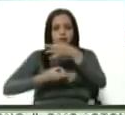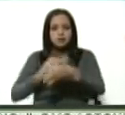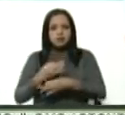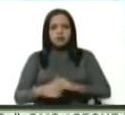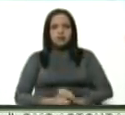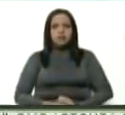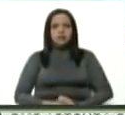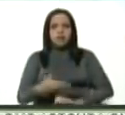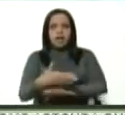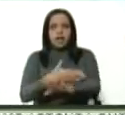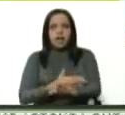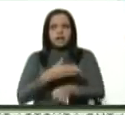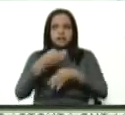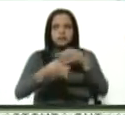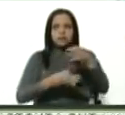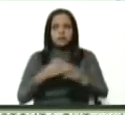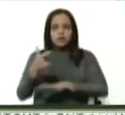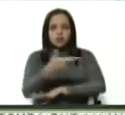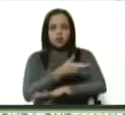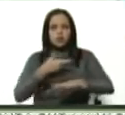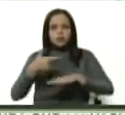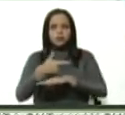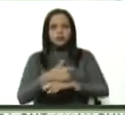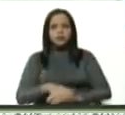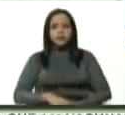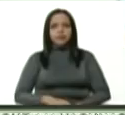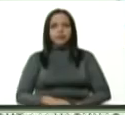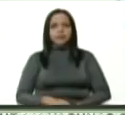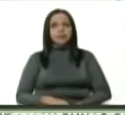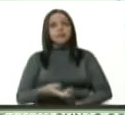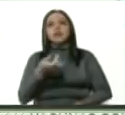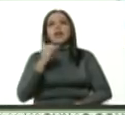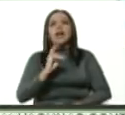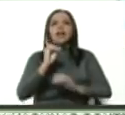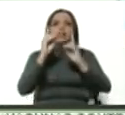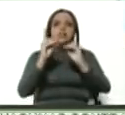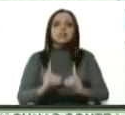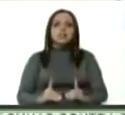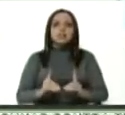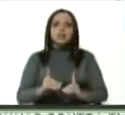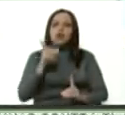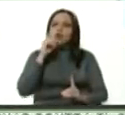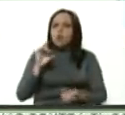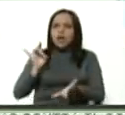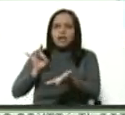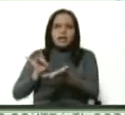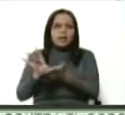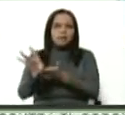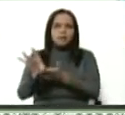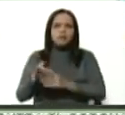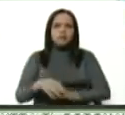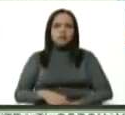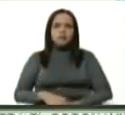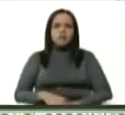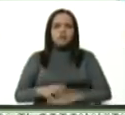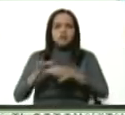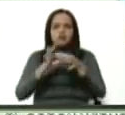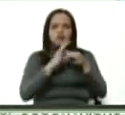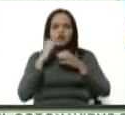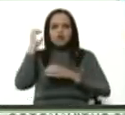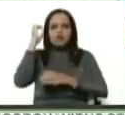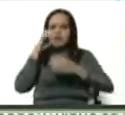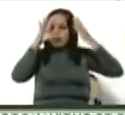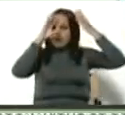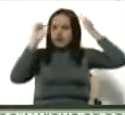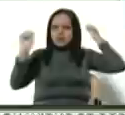usted lo explicaba, el gobierno de la República Bolivariana ha decidido dejar sin efecto la expulsión de esta embajadora de la Unión Europea. Le pregunto, por el